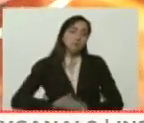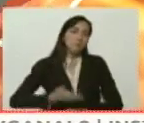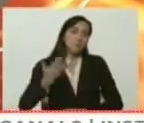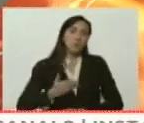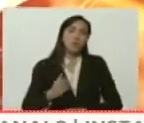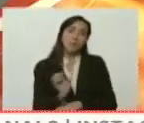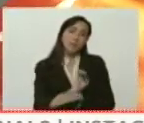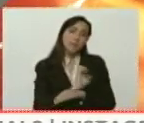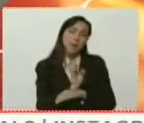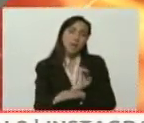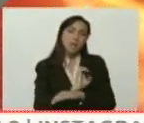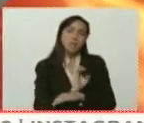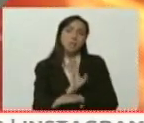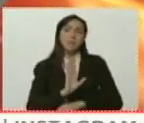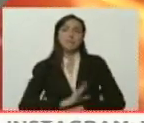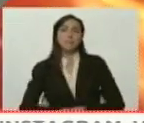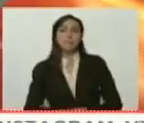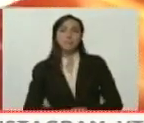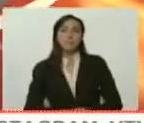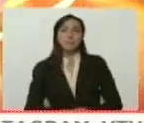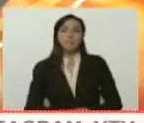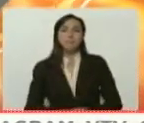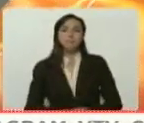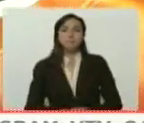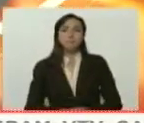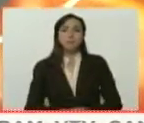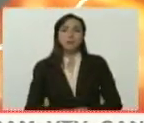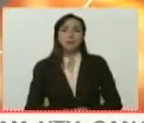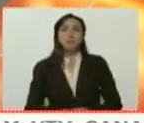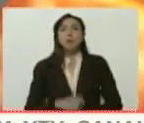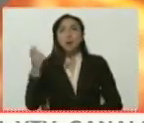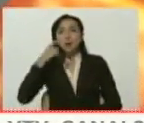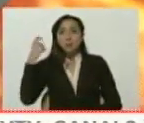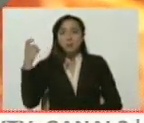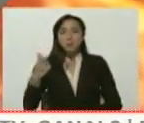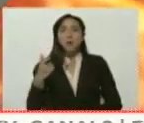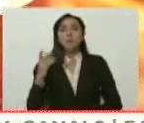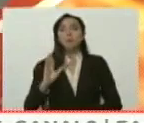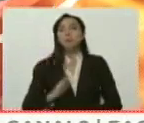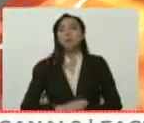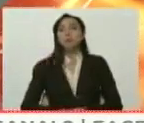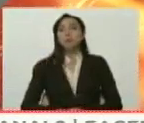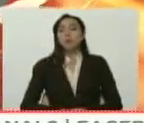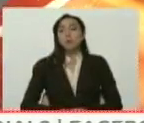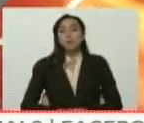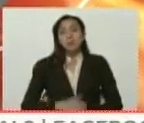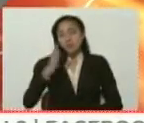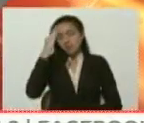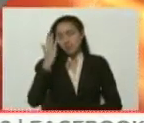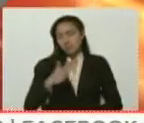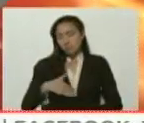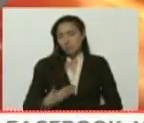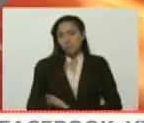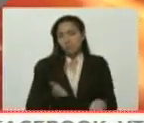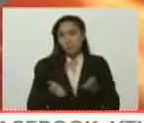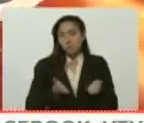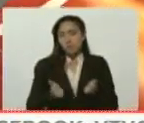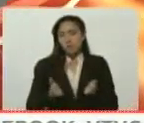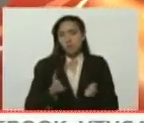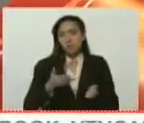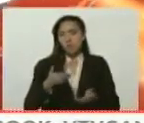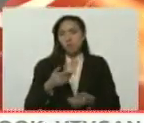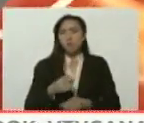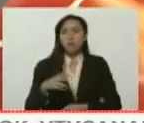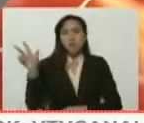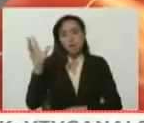está establecida. Eso para que nuestro pueblo tenga pues el servicio y se pueda movilizar a